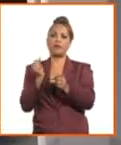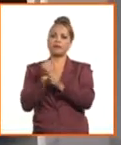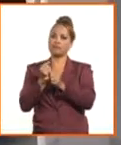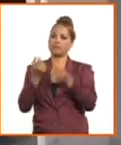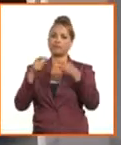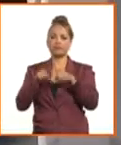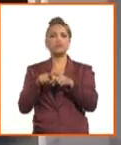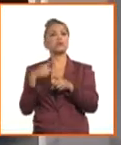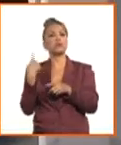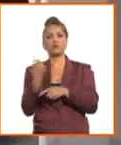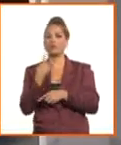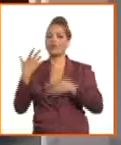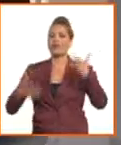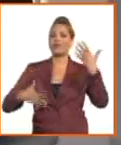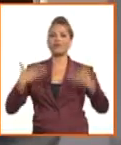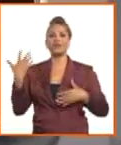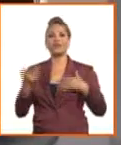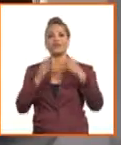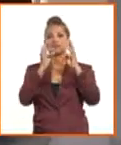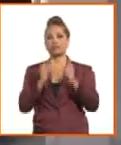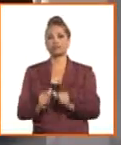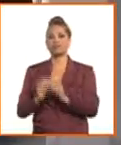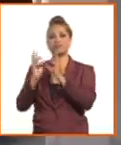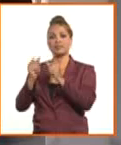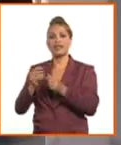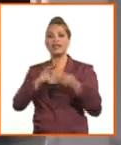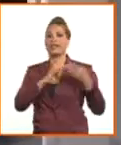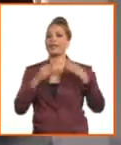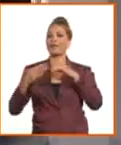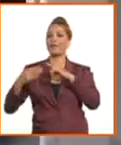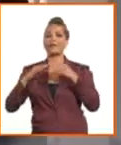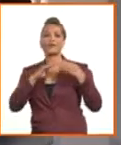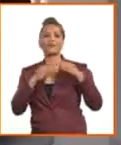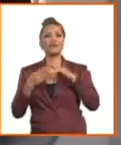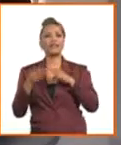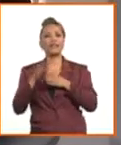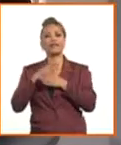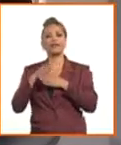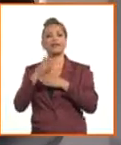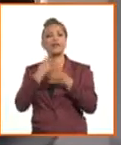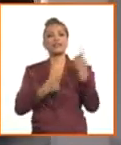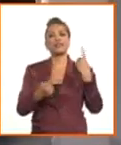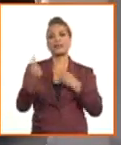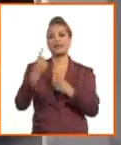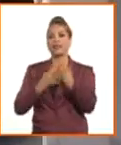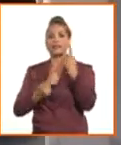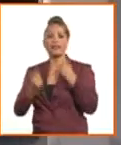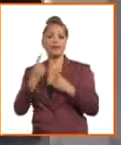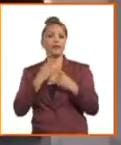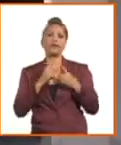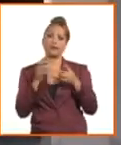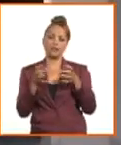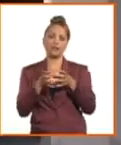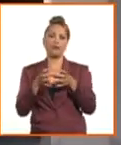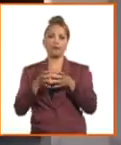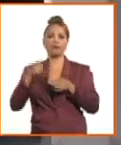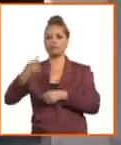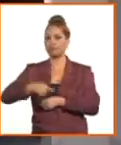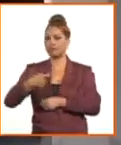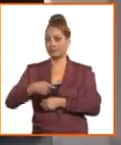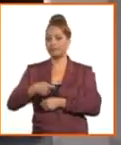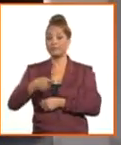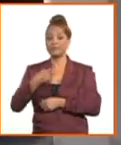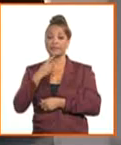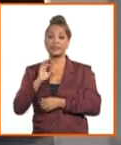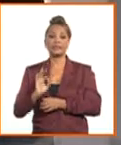con los resultados que hemos venido logrando, las discusiones, las diferentes alternativas que se han manejado en nuestras